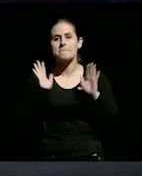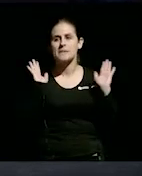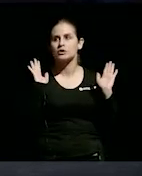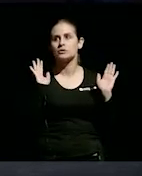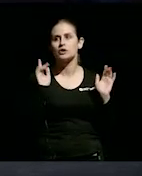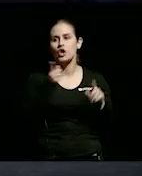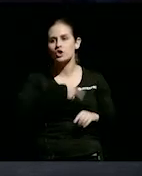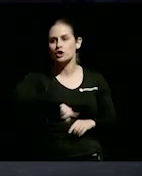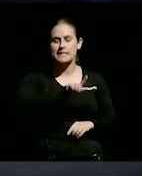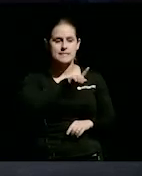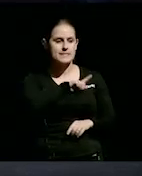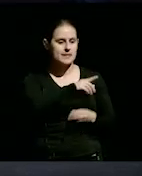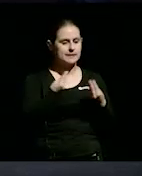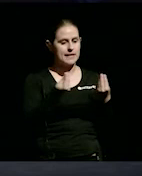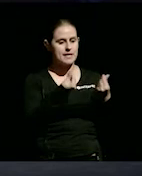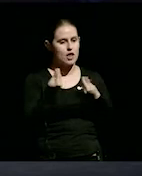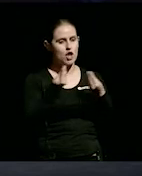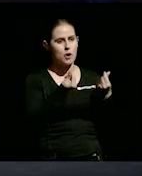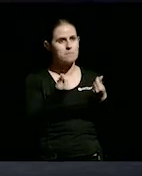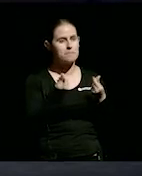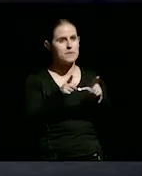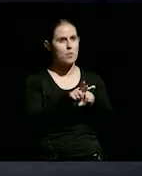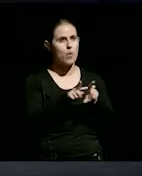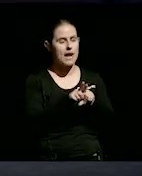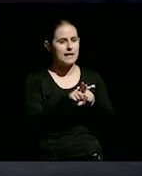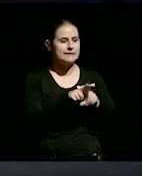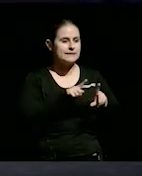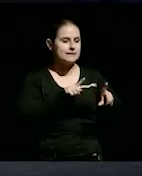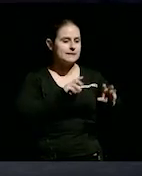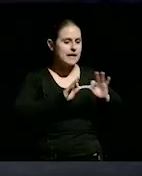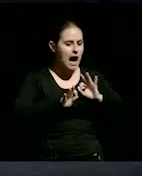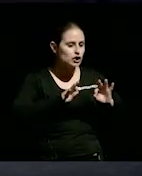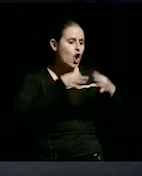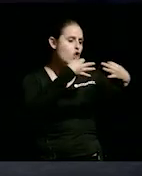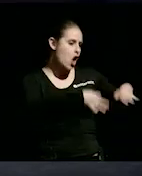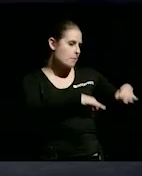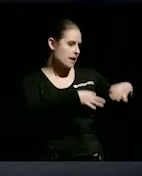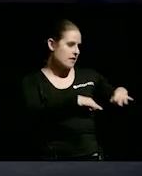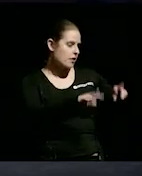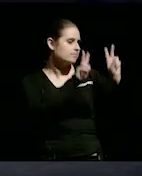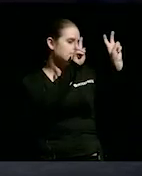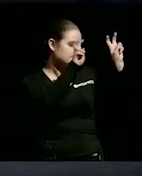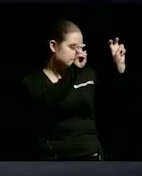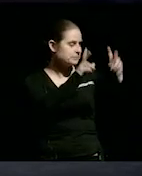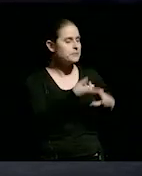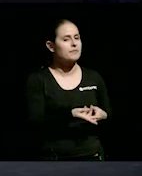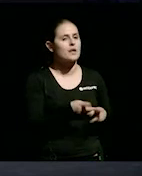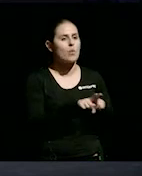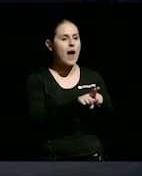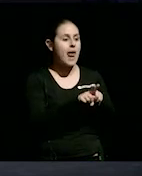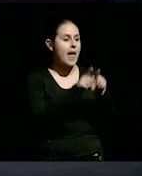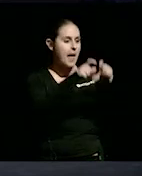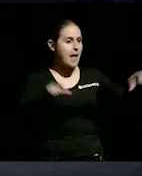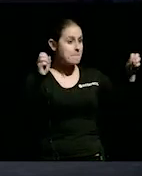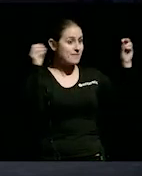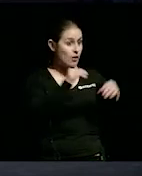tenemos la sensación de que los teatros, entre comillas, normalizados que programamos ese tipo de espectáculos,